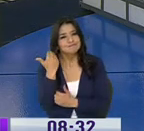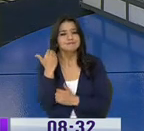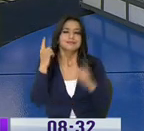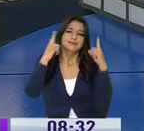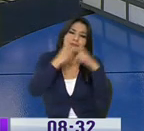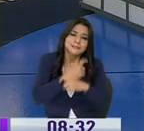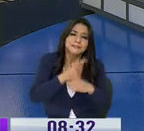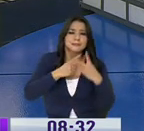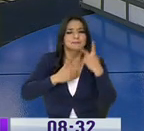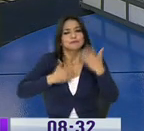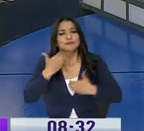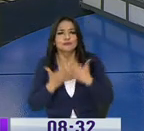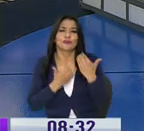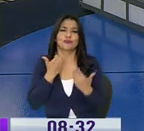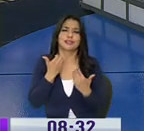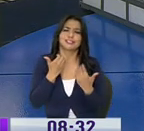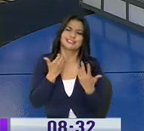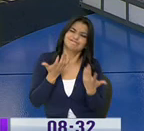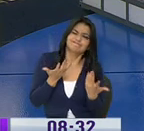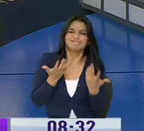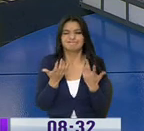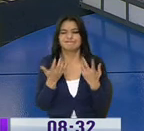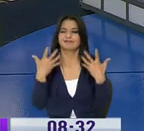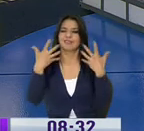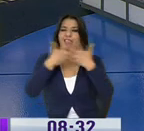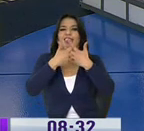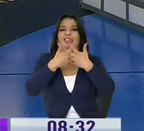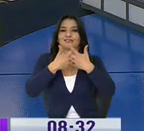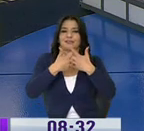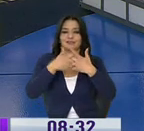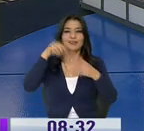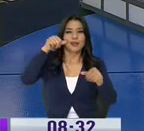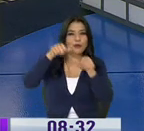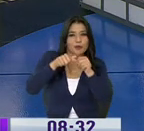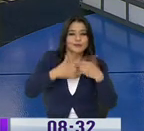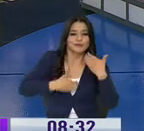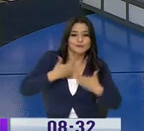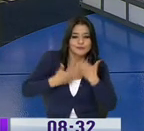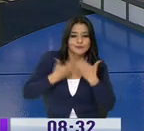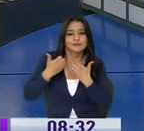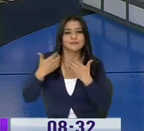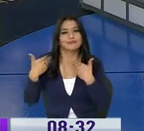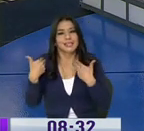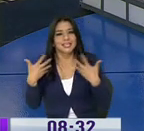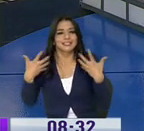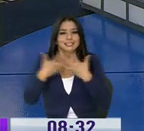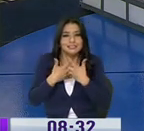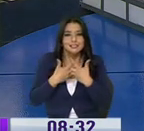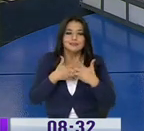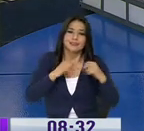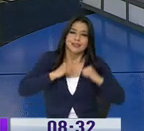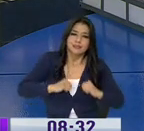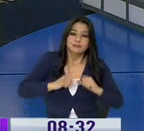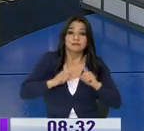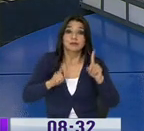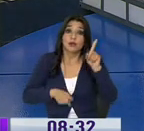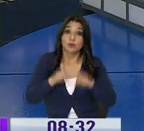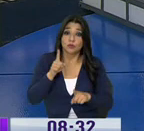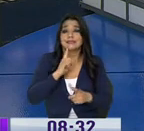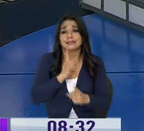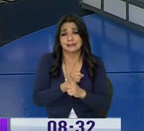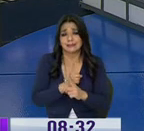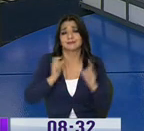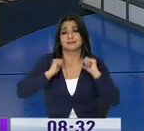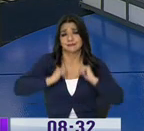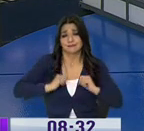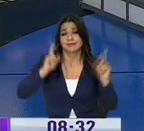de emociones, se entreveran los recuerdos y las emociones. Y claro, hay mucha gente que en esta época se vuelve Scrooge, o